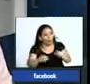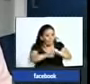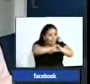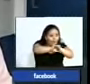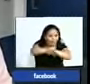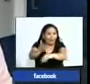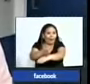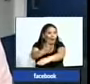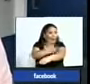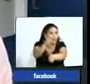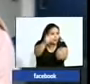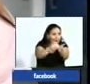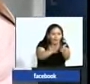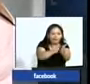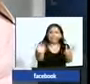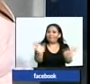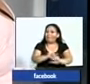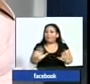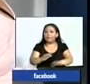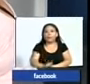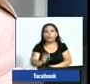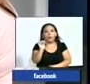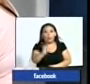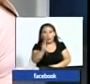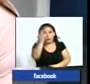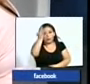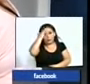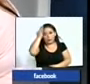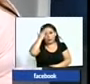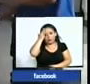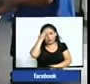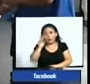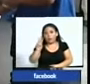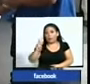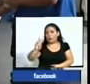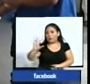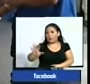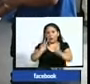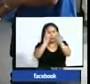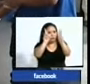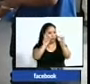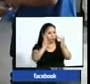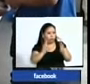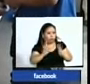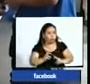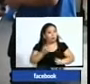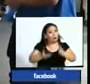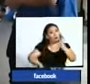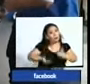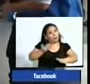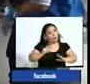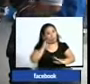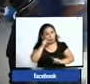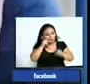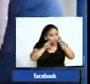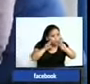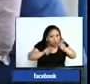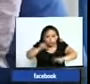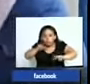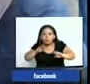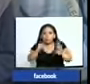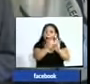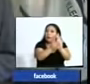campañas adelantadas. Hasta el momento tienen conocimiento de al menos 25 casos y no descartan proceder de acuerdo a lo